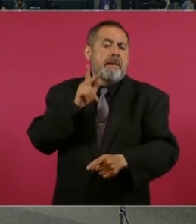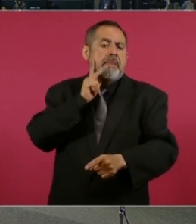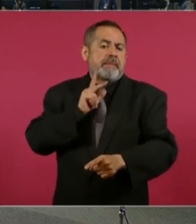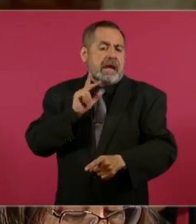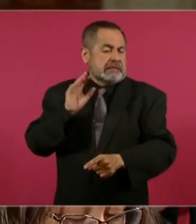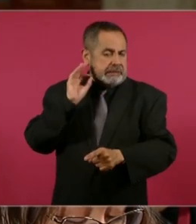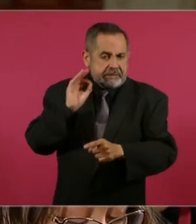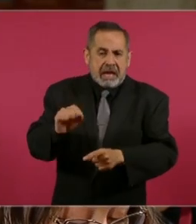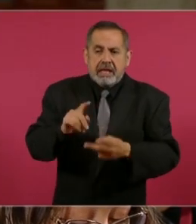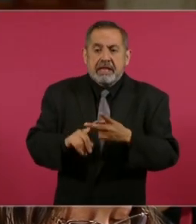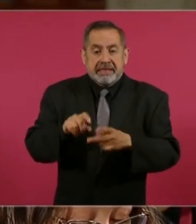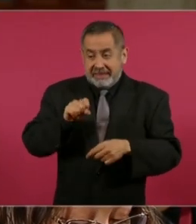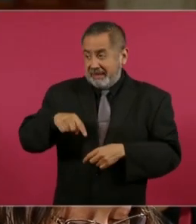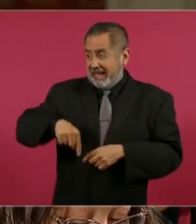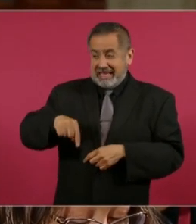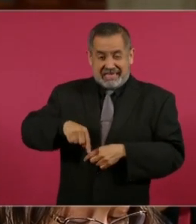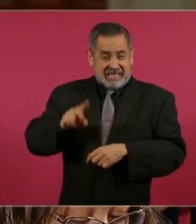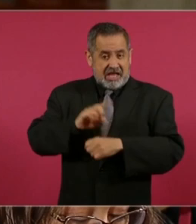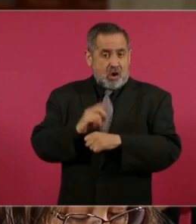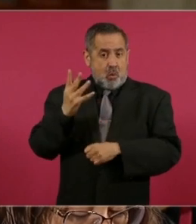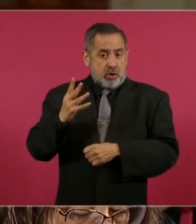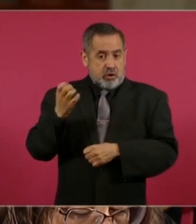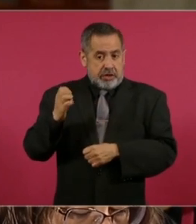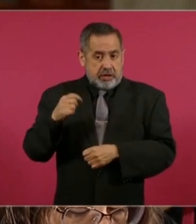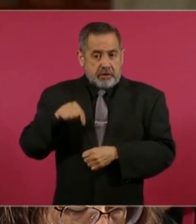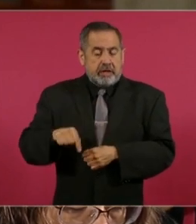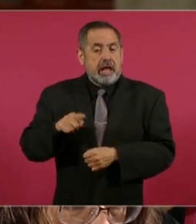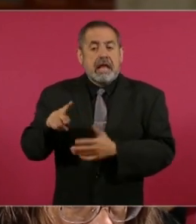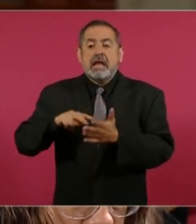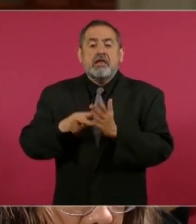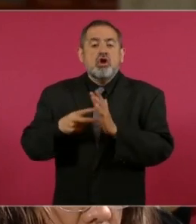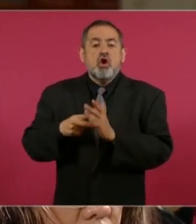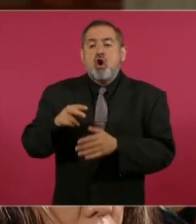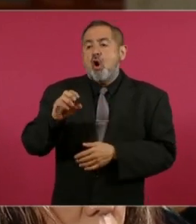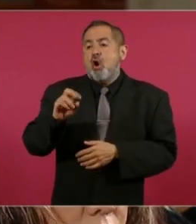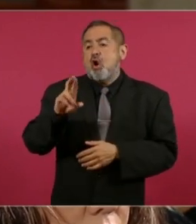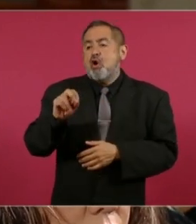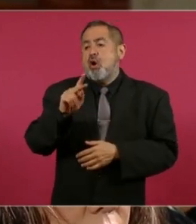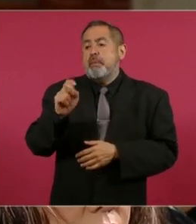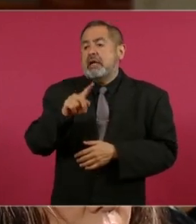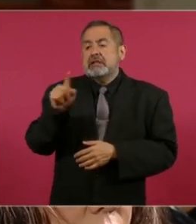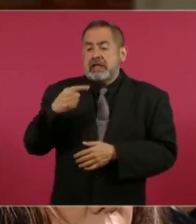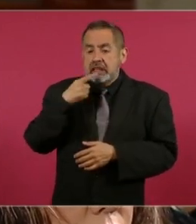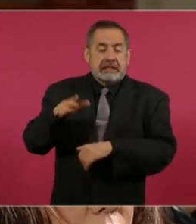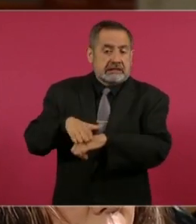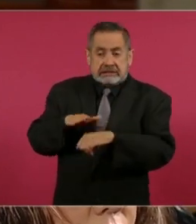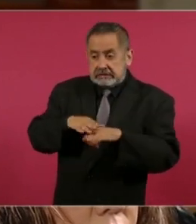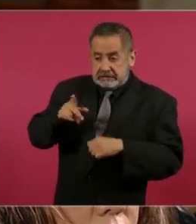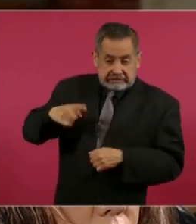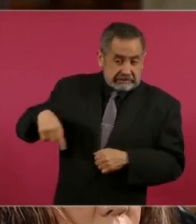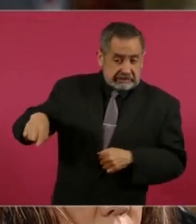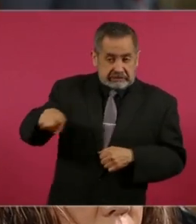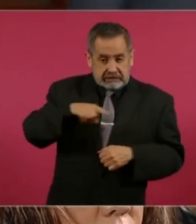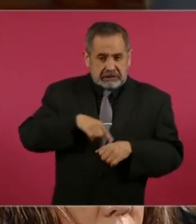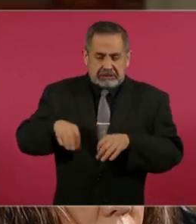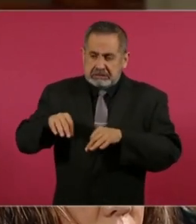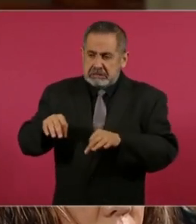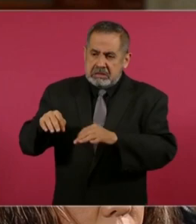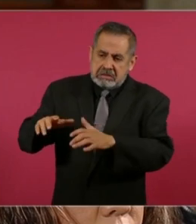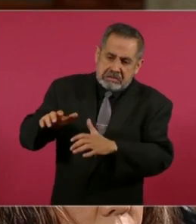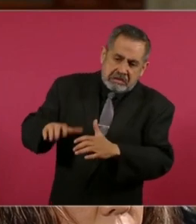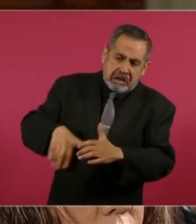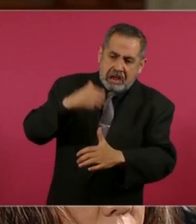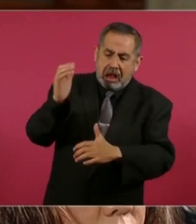mencionó el 4 de enero en este espacio que el ingeniero Romero Oropeza señaló a los trabajadores de Pemex que terminarían su carrera